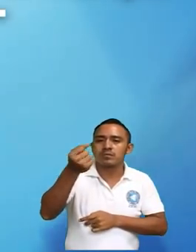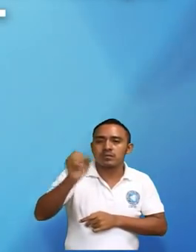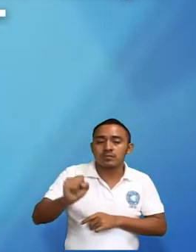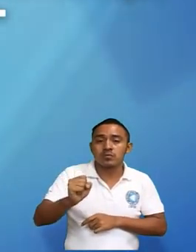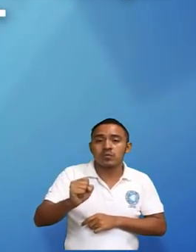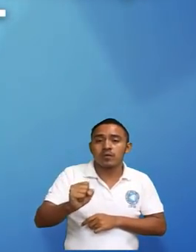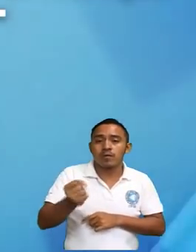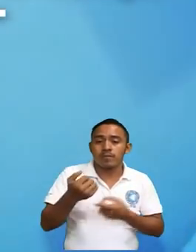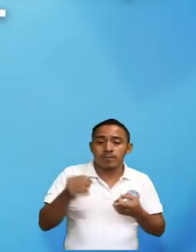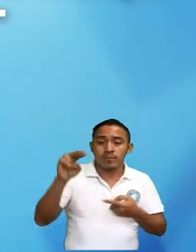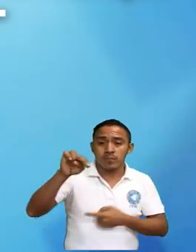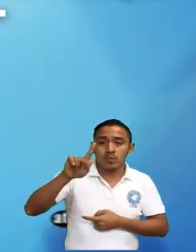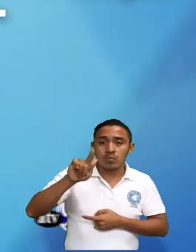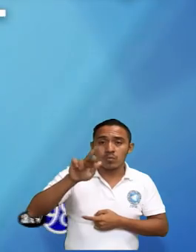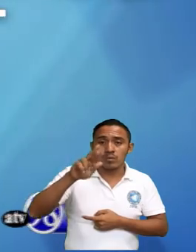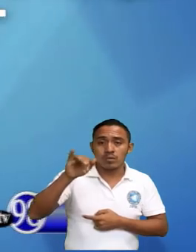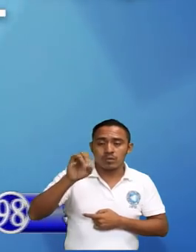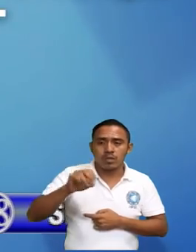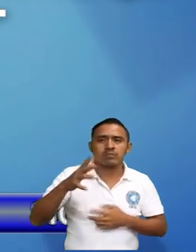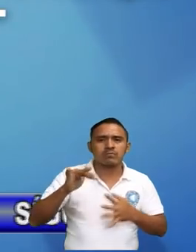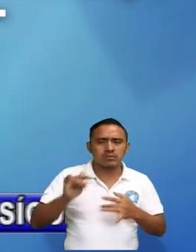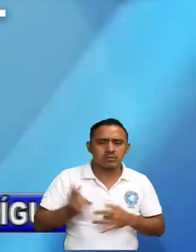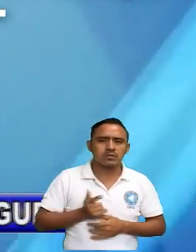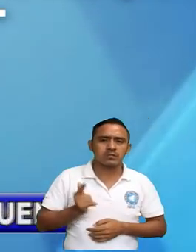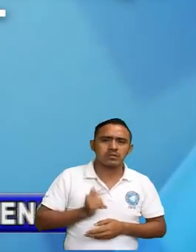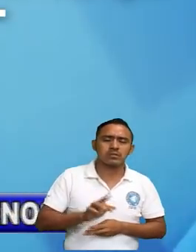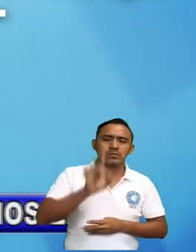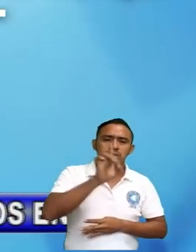Nos reporta el Ministerio de Salud que llevamos ya